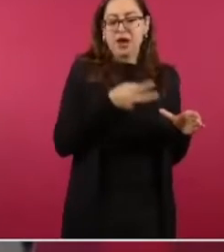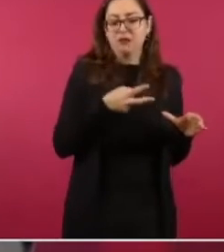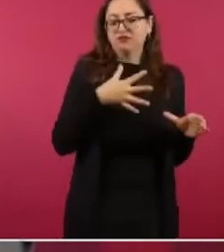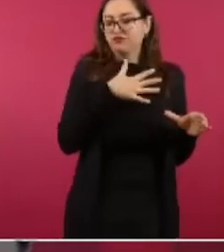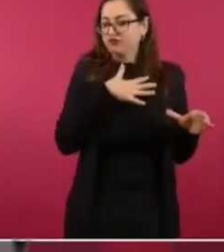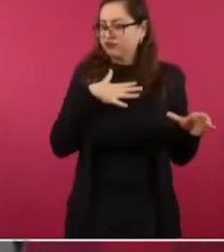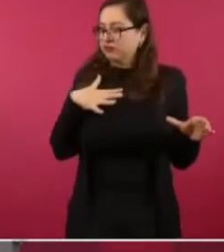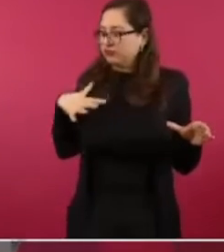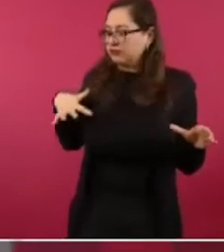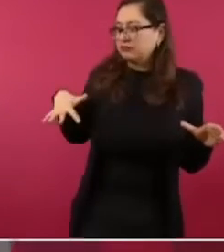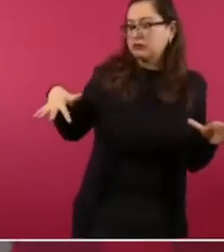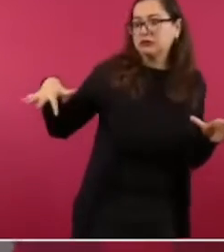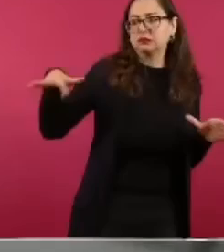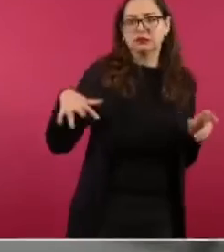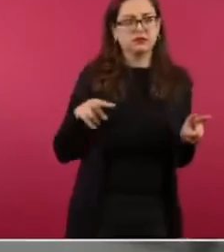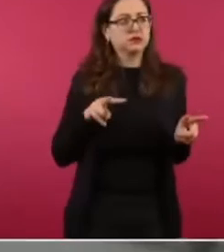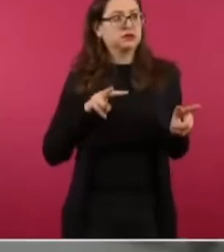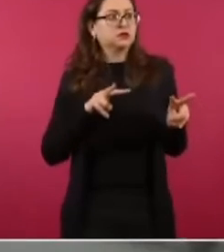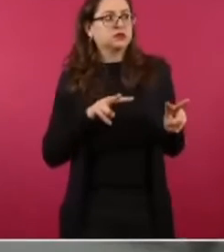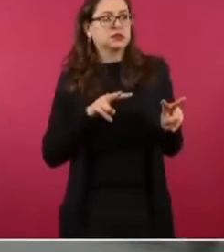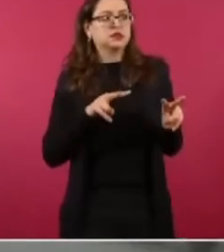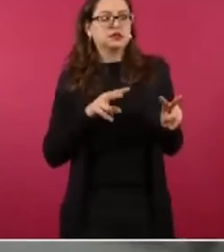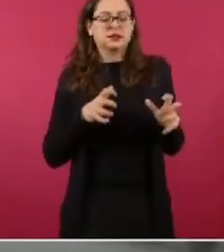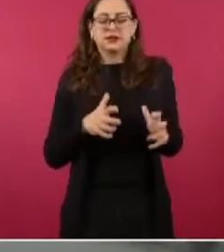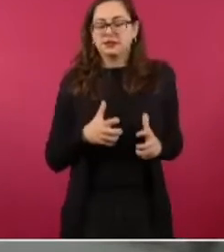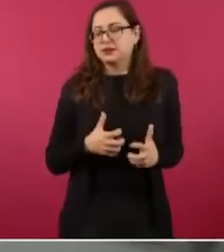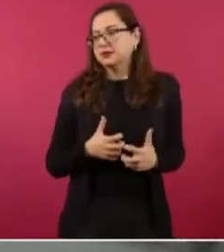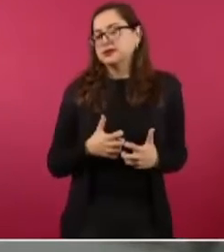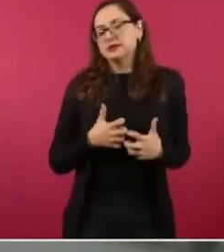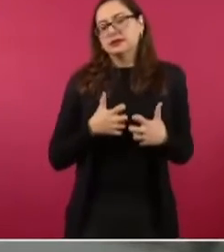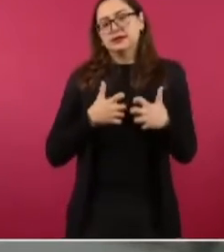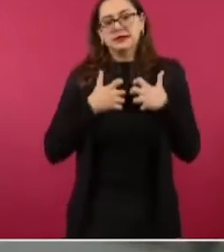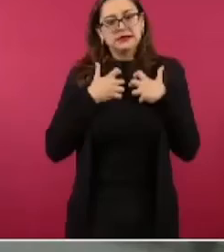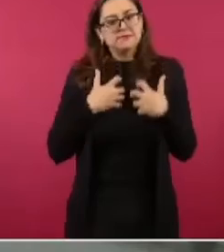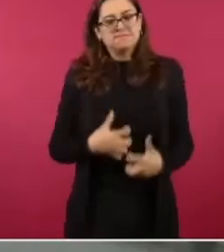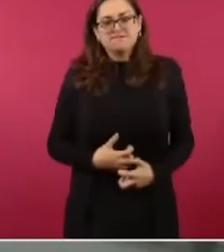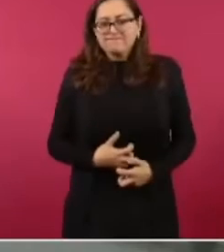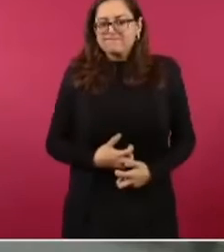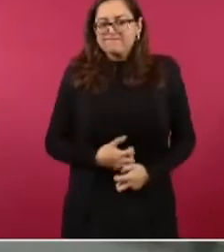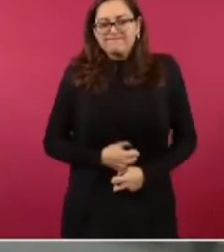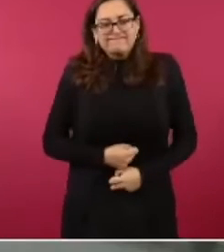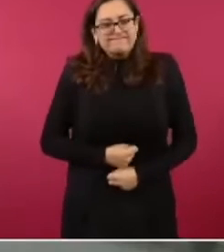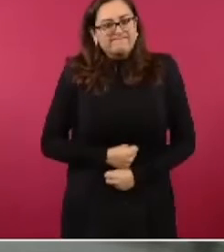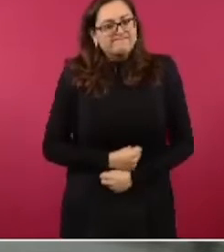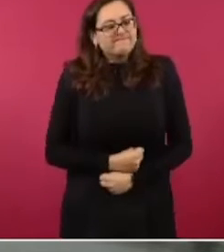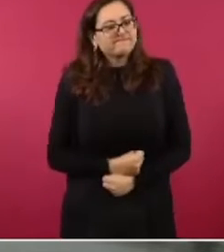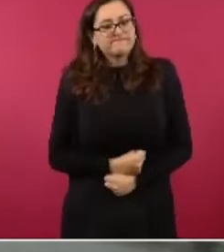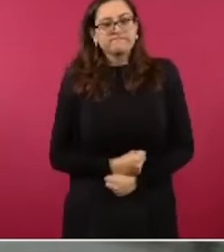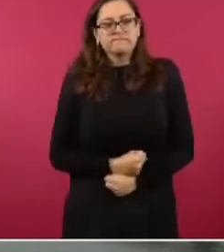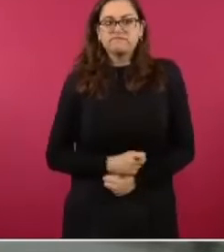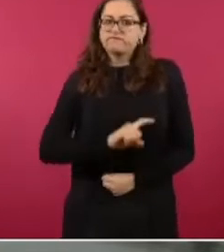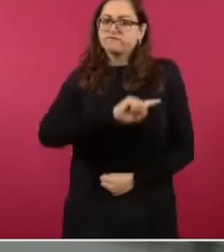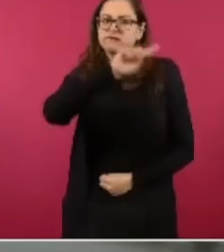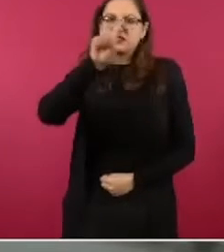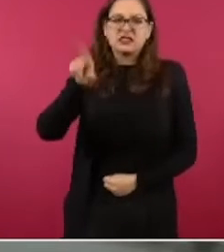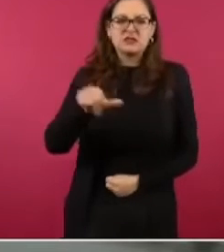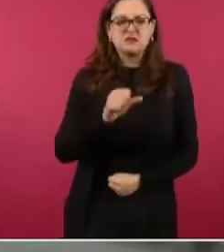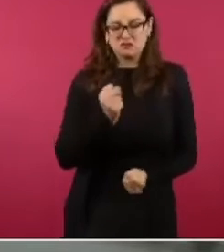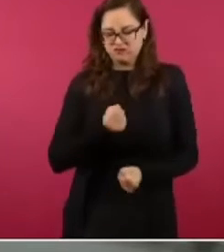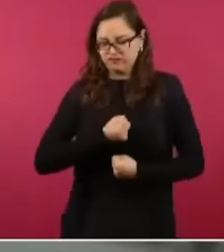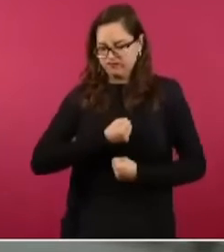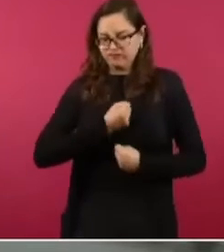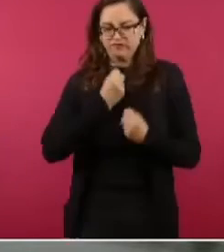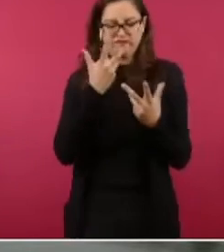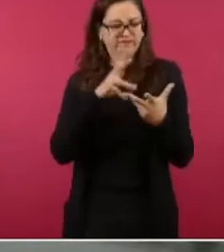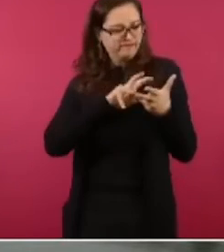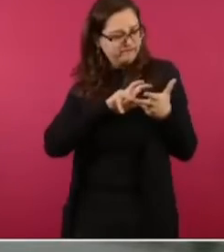El modelo autoritario, oligárquico, eso lo voy a decir el 20 de noviembre porque estoy